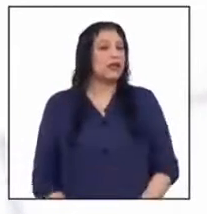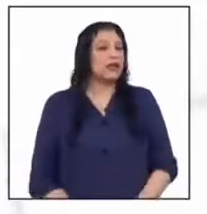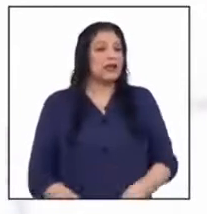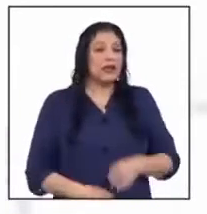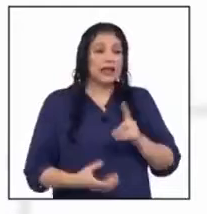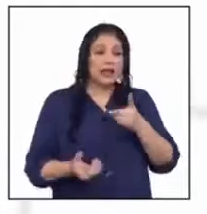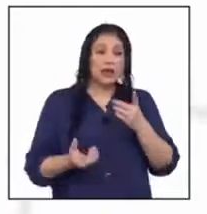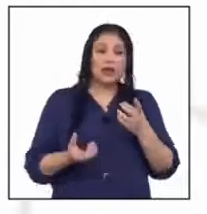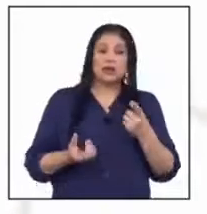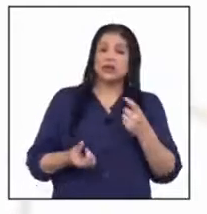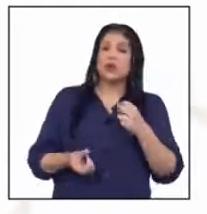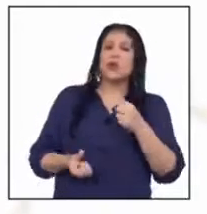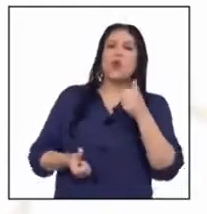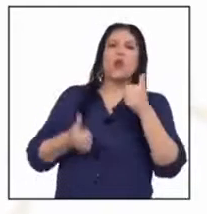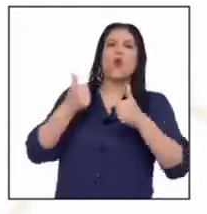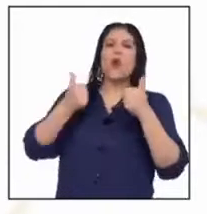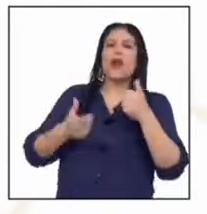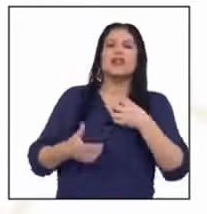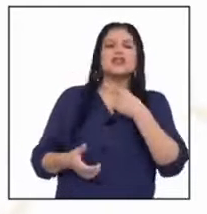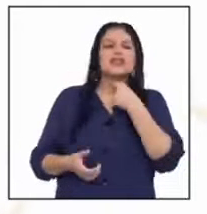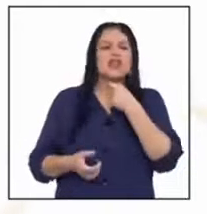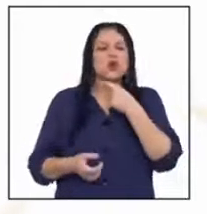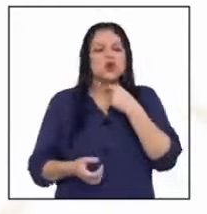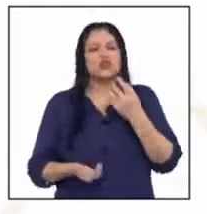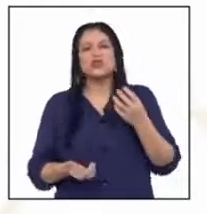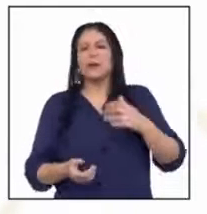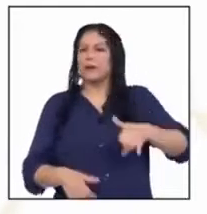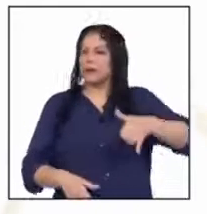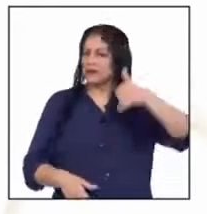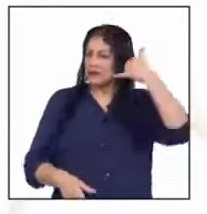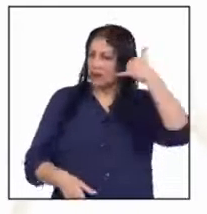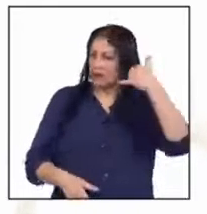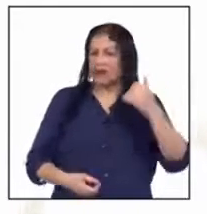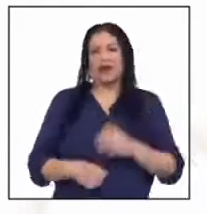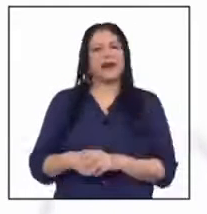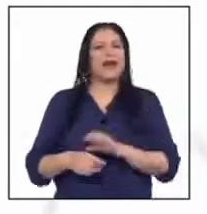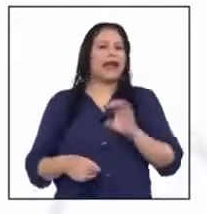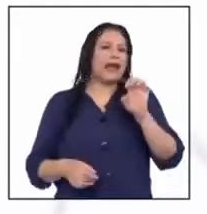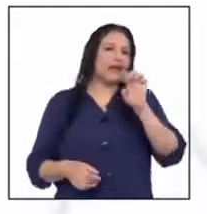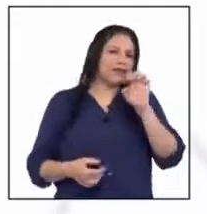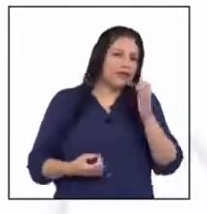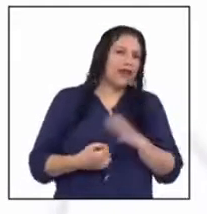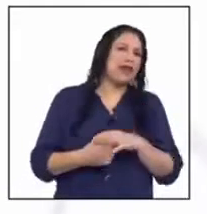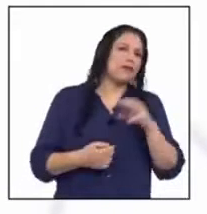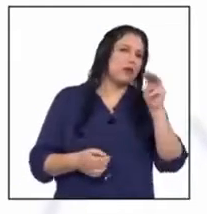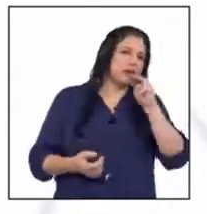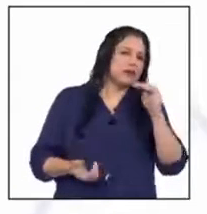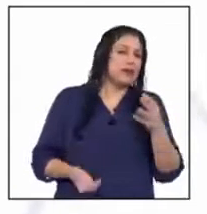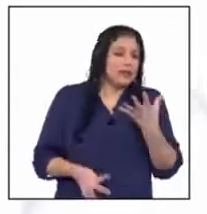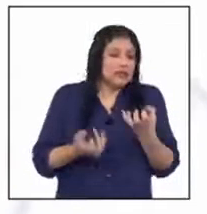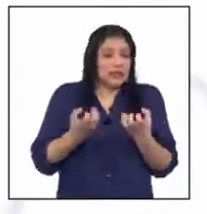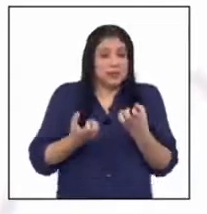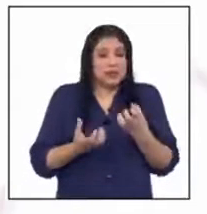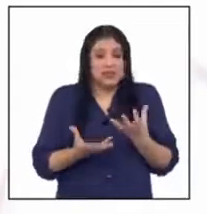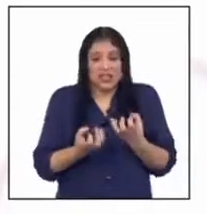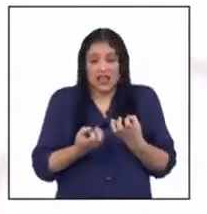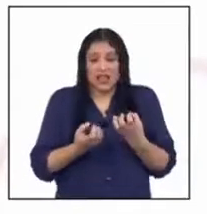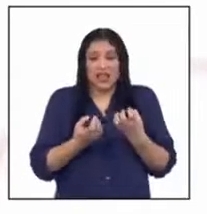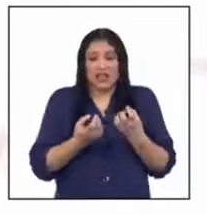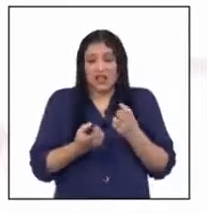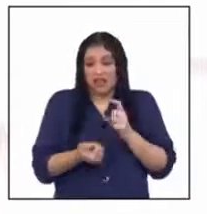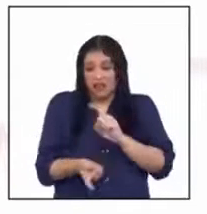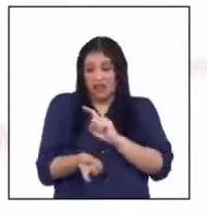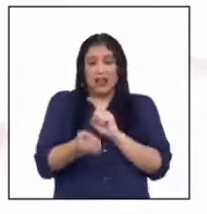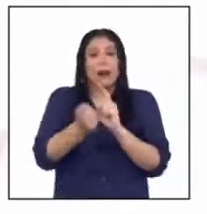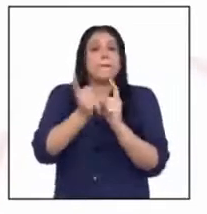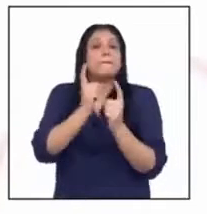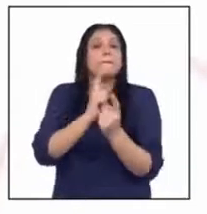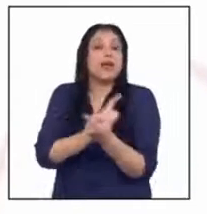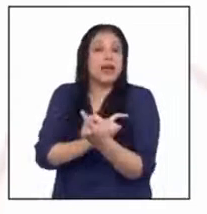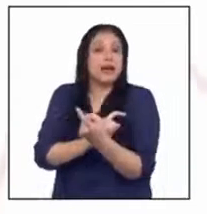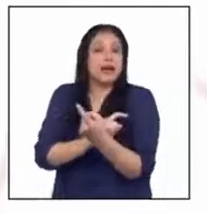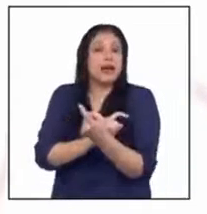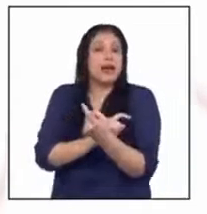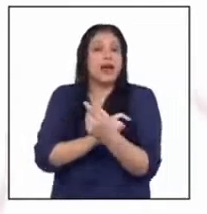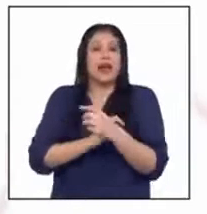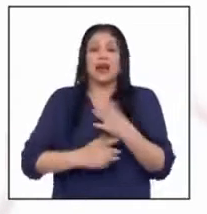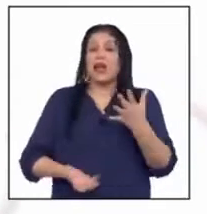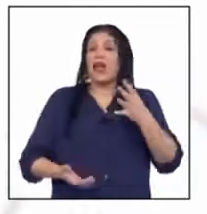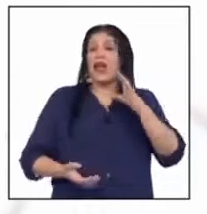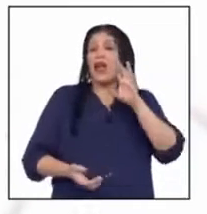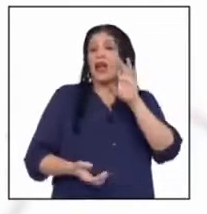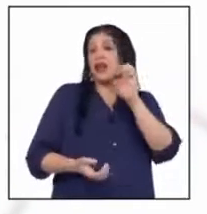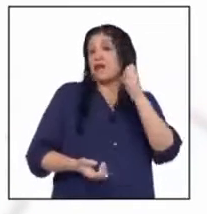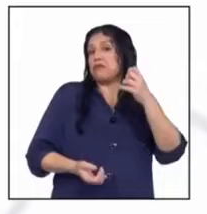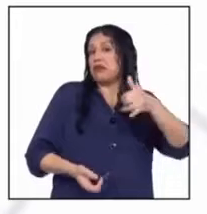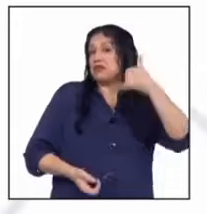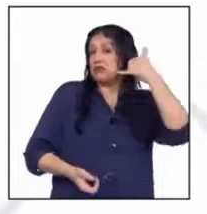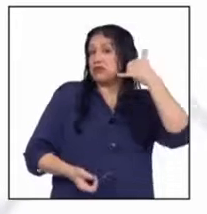las preferencias de operador para celulares, si es que tuvieran que migrar al operador que posee la mayor cantidad de clientes,